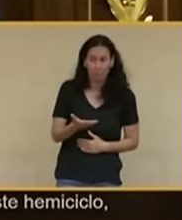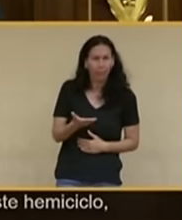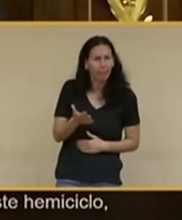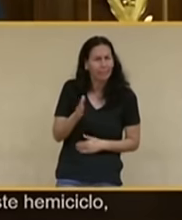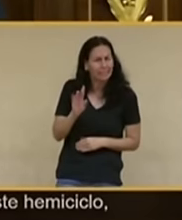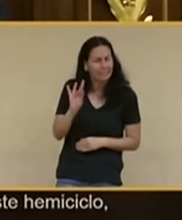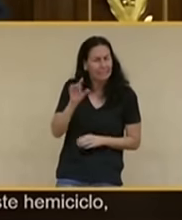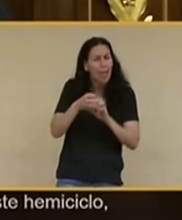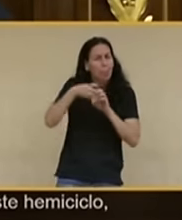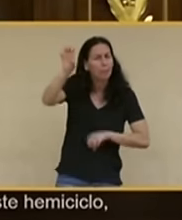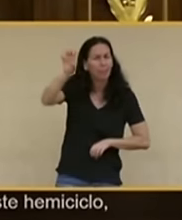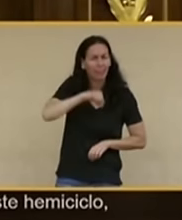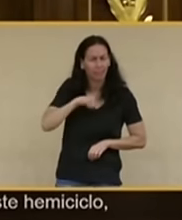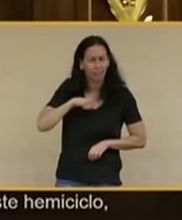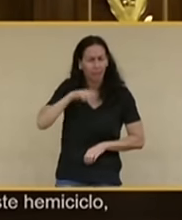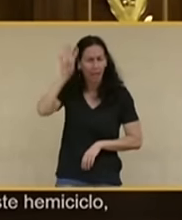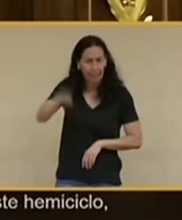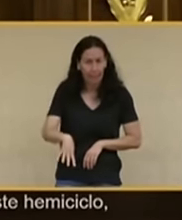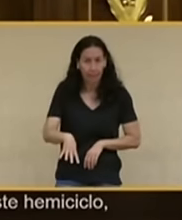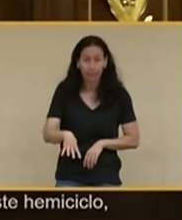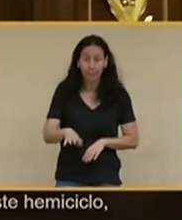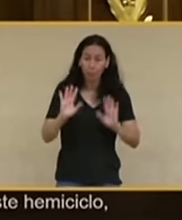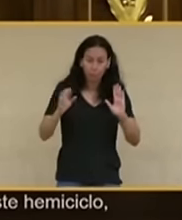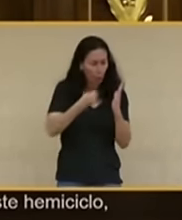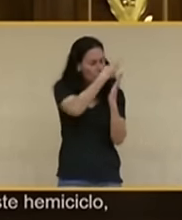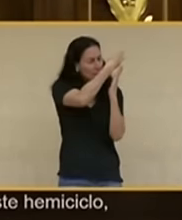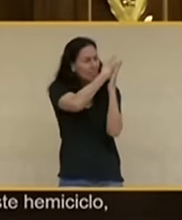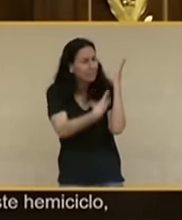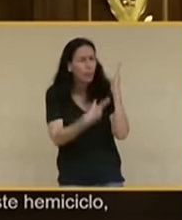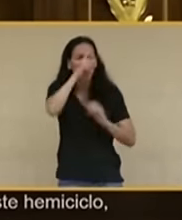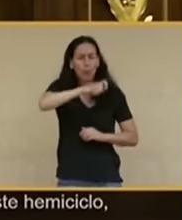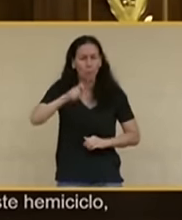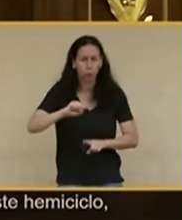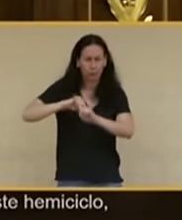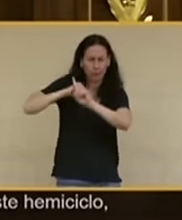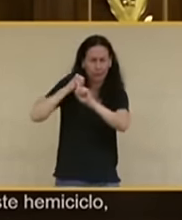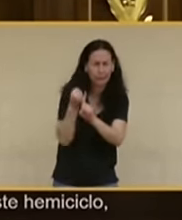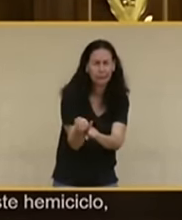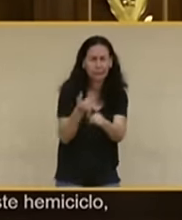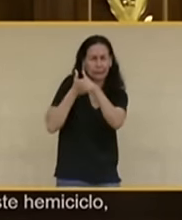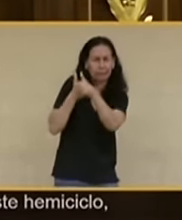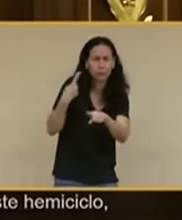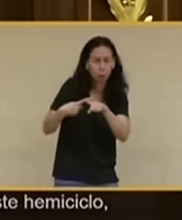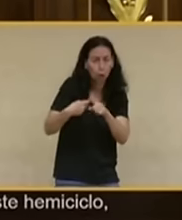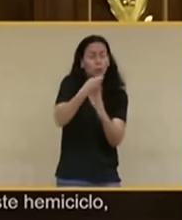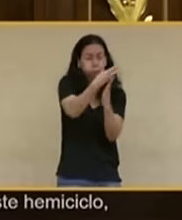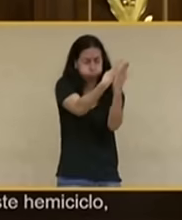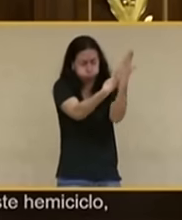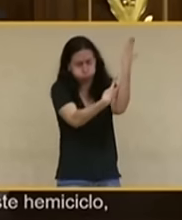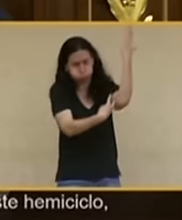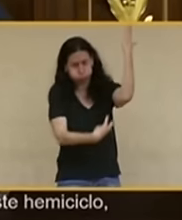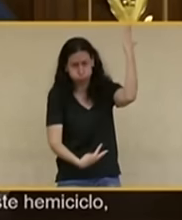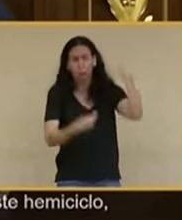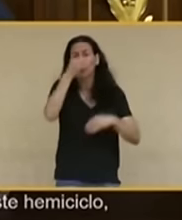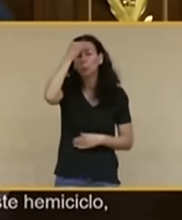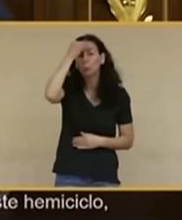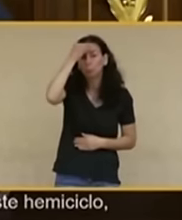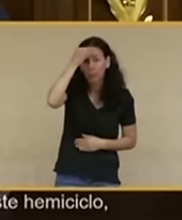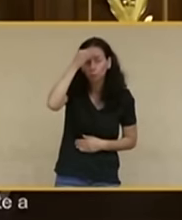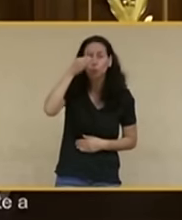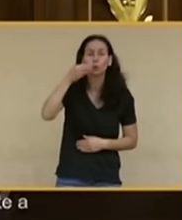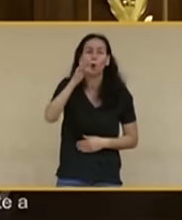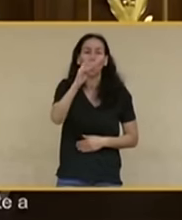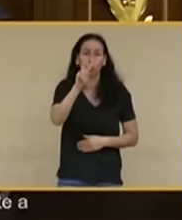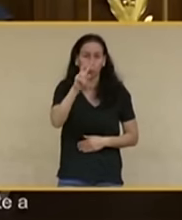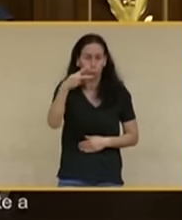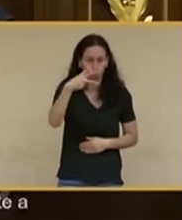sí, pero el listado de los que han sido objetos de represión y persecución penal abusiva es largo. Pienso en José María Atucha, del Partido Nacionalista